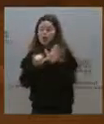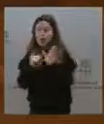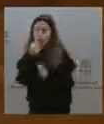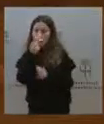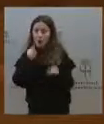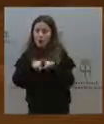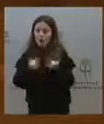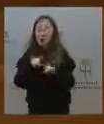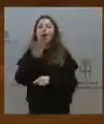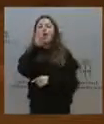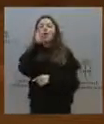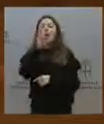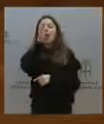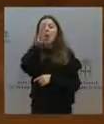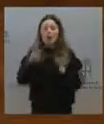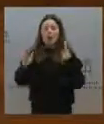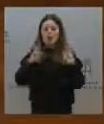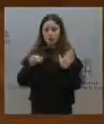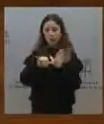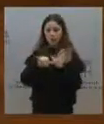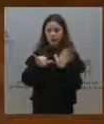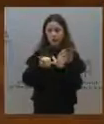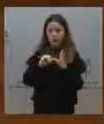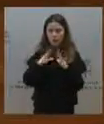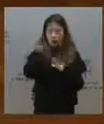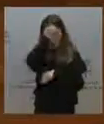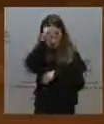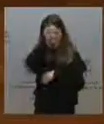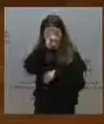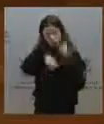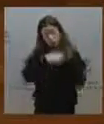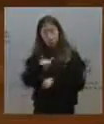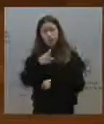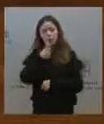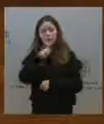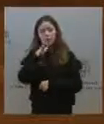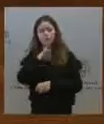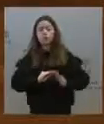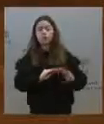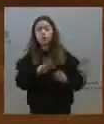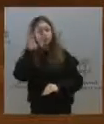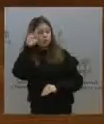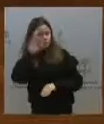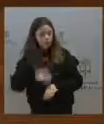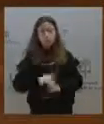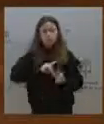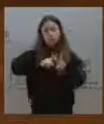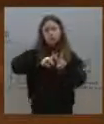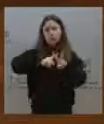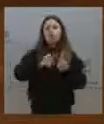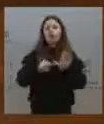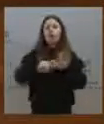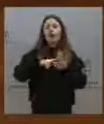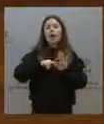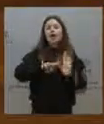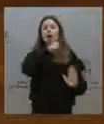continuación escucharemos esos motivos. Vox presenta una enmienda de totalidad porque cree firmemente que estos presupuestos no son el futuro